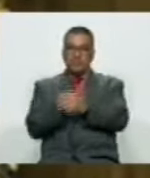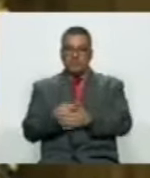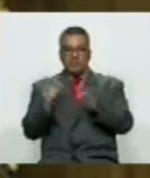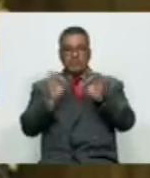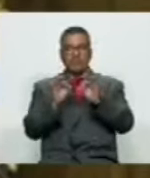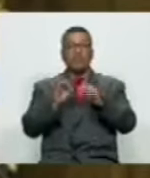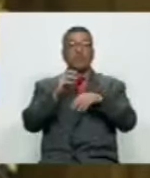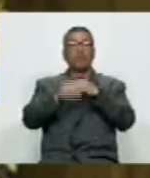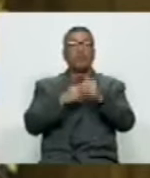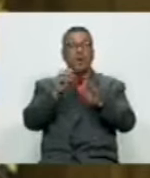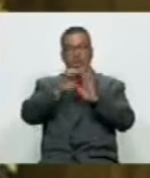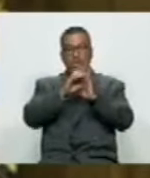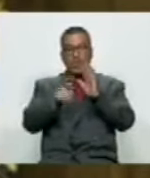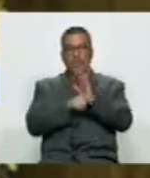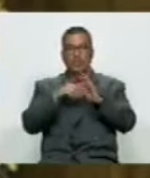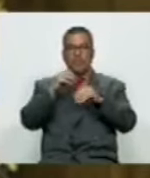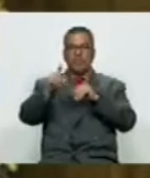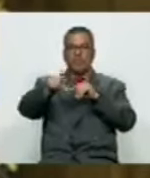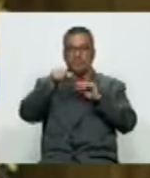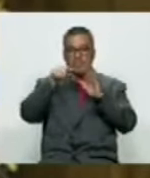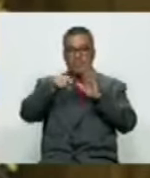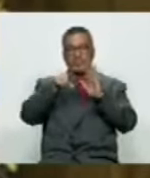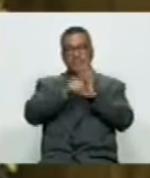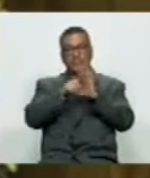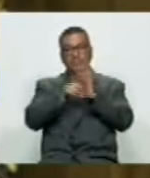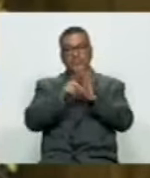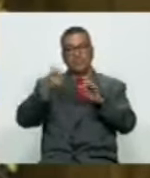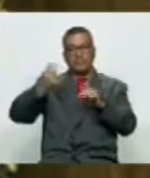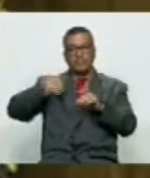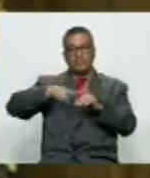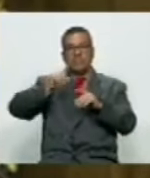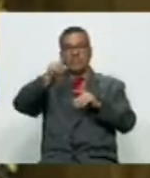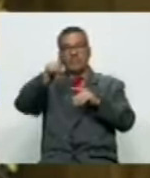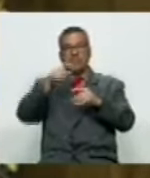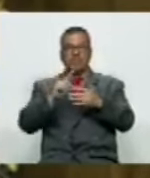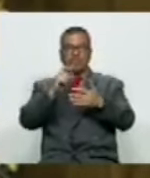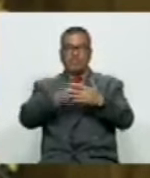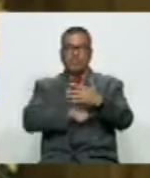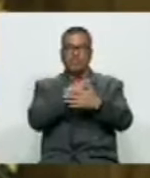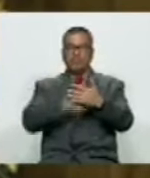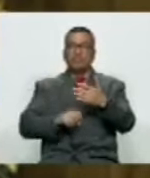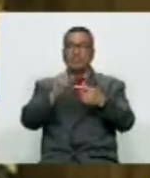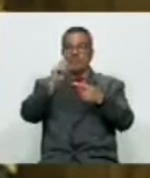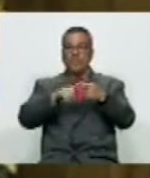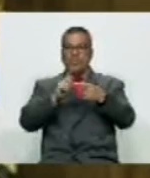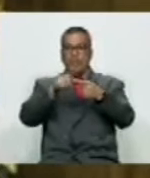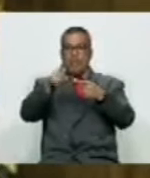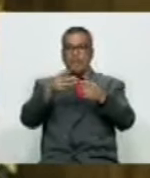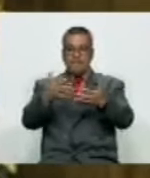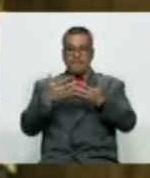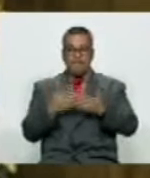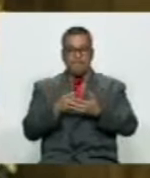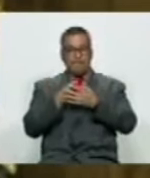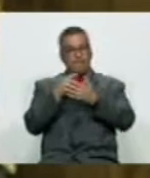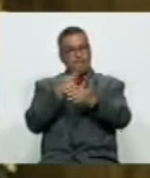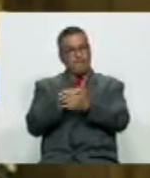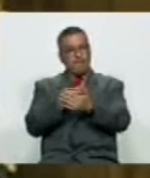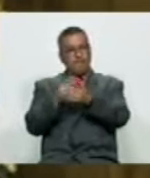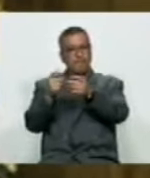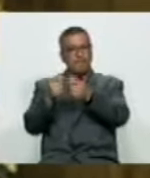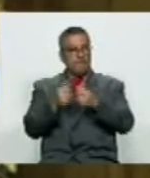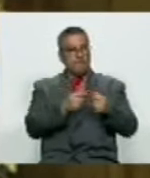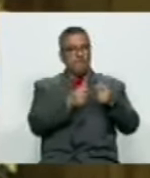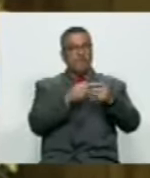lucro, constituidas de conformidad con esta ley, tienen las siguientes prohibiciones. 1. Recibir aportes